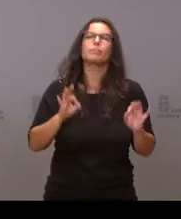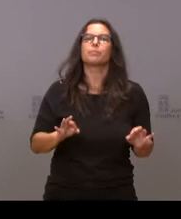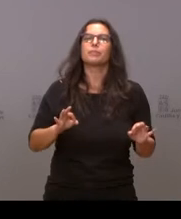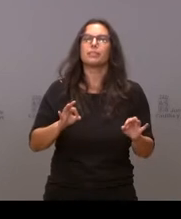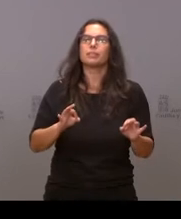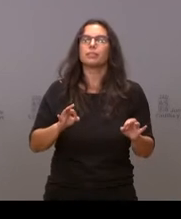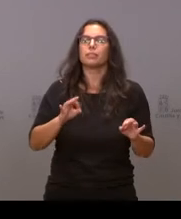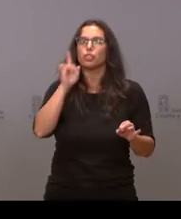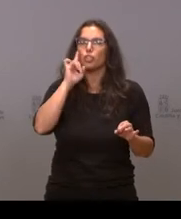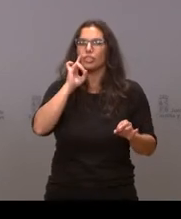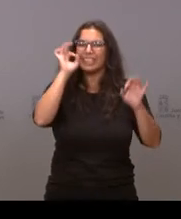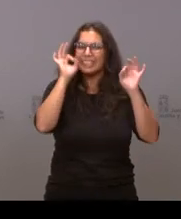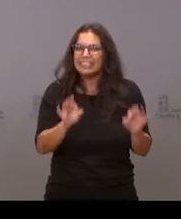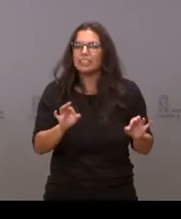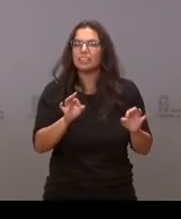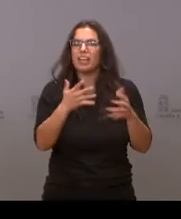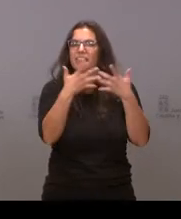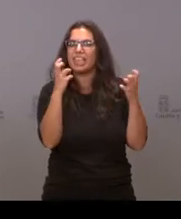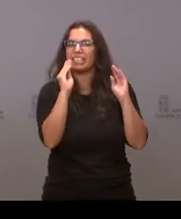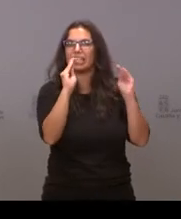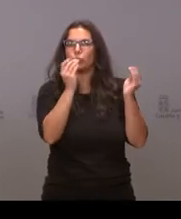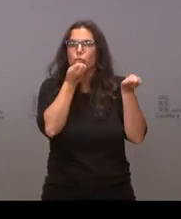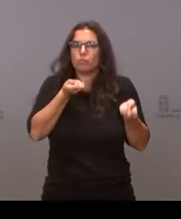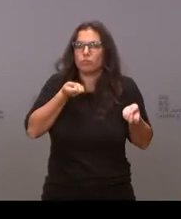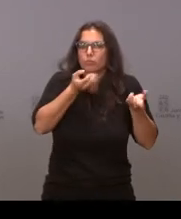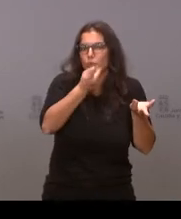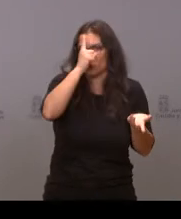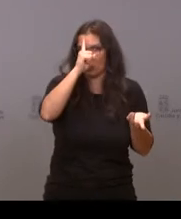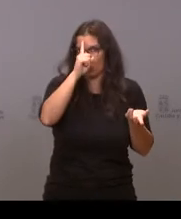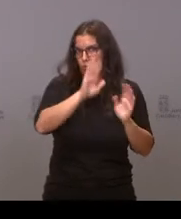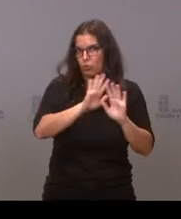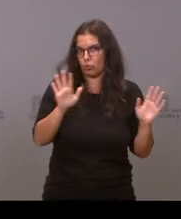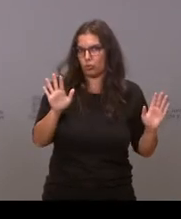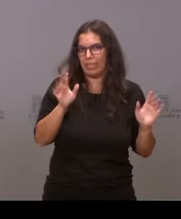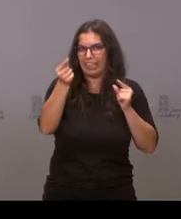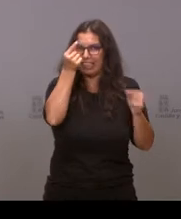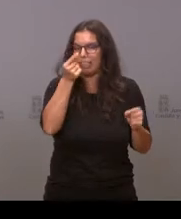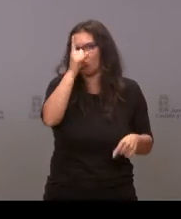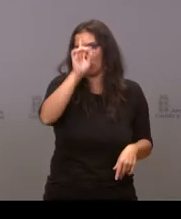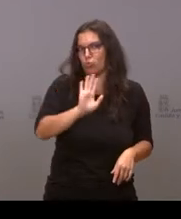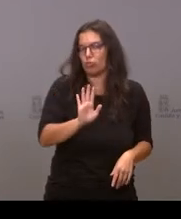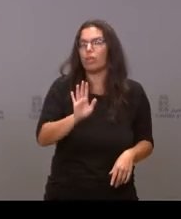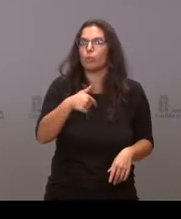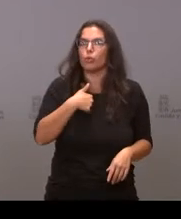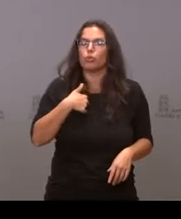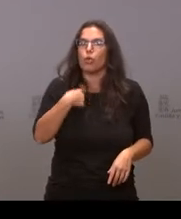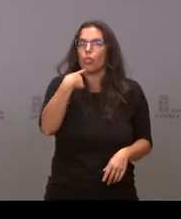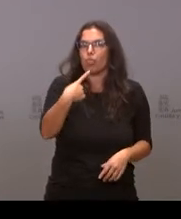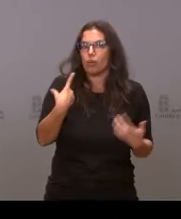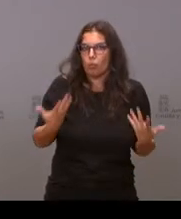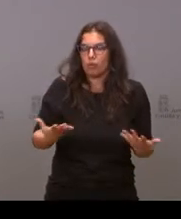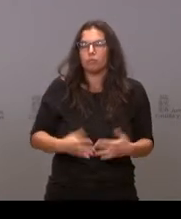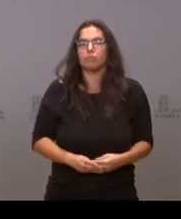declaración que hizo ayer la consejera de sanidad con precisión y con detalle pero yo lo que sí puedo decir es